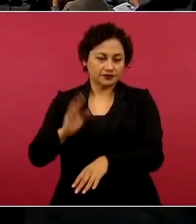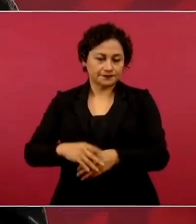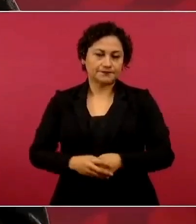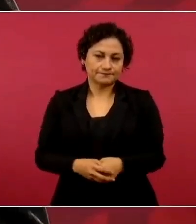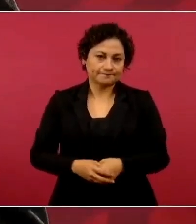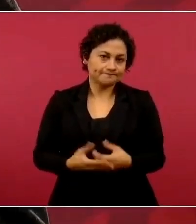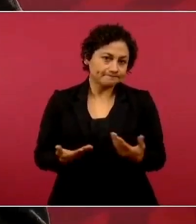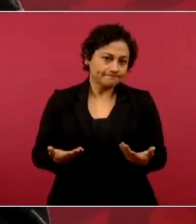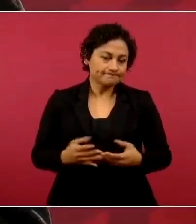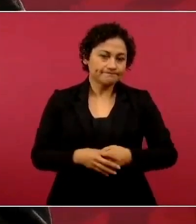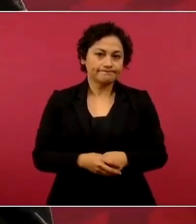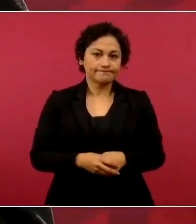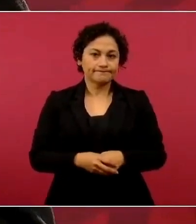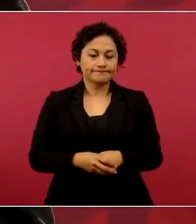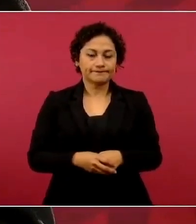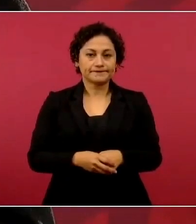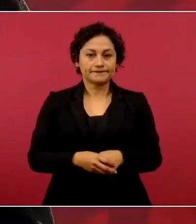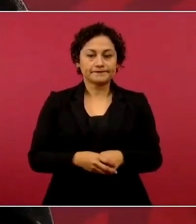Entonces,